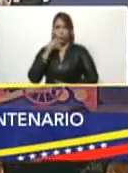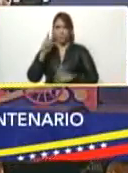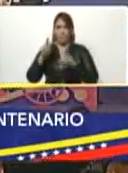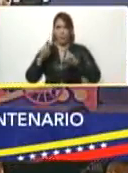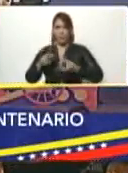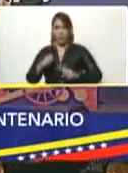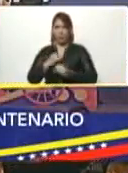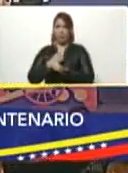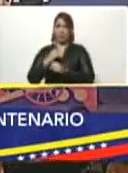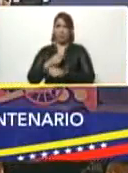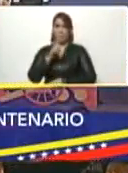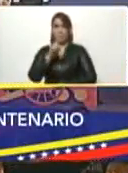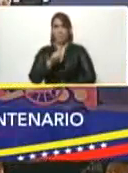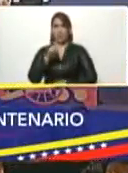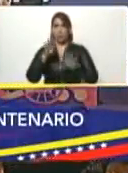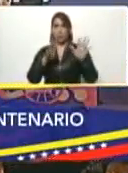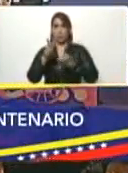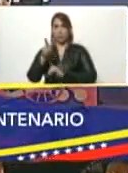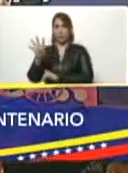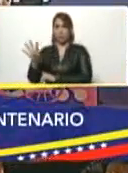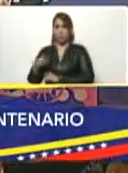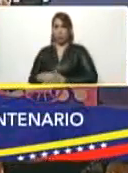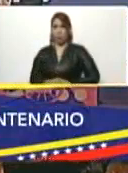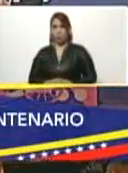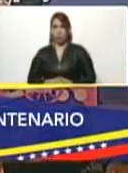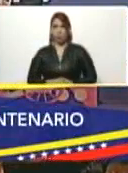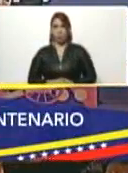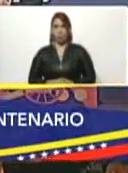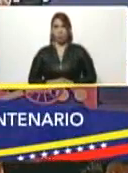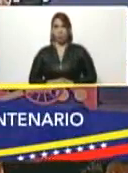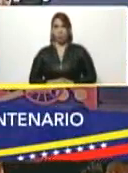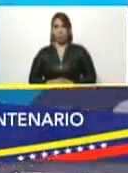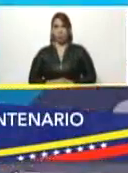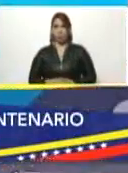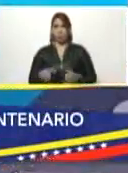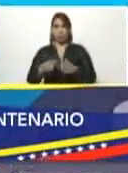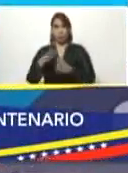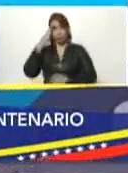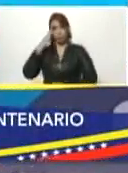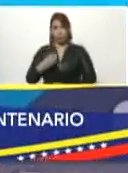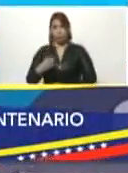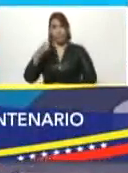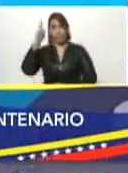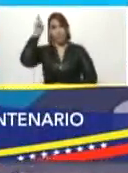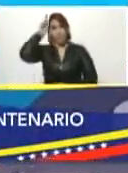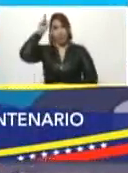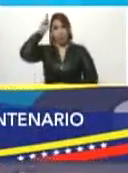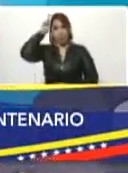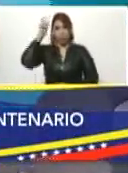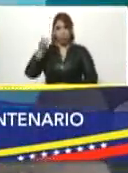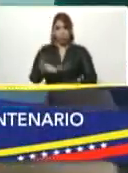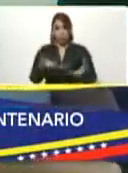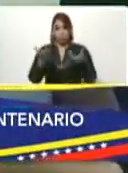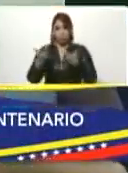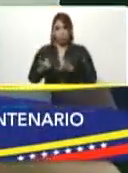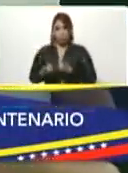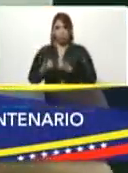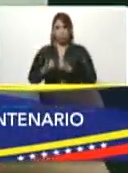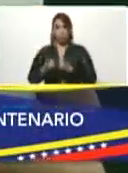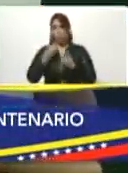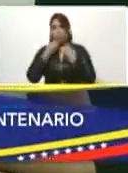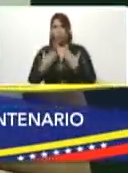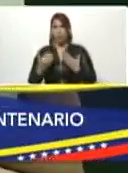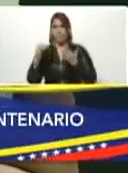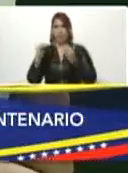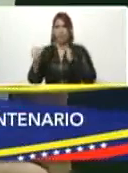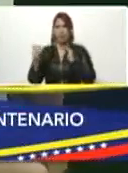obra de 1924. Felipe de la Barra es un efectivo militar peruano y nos da un muy buen balance sobre lo que